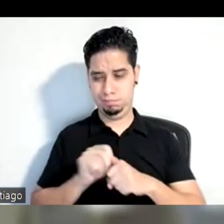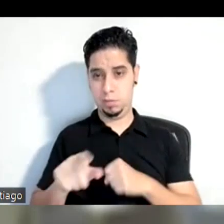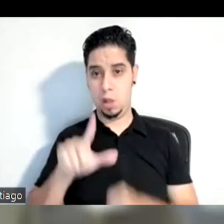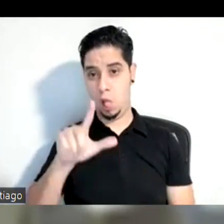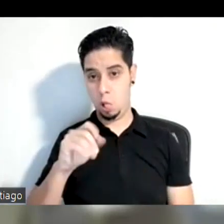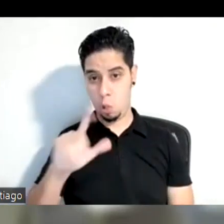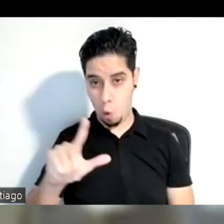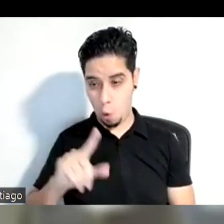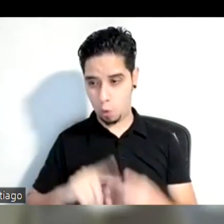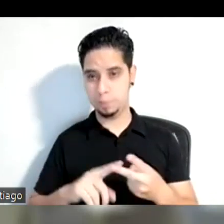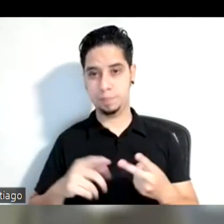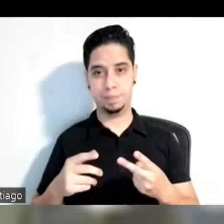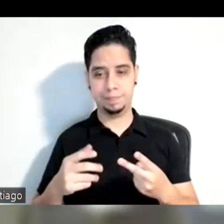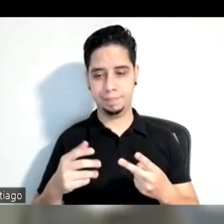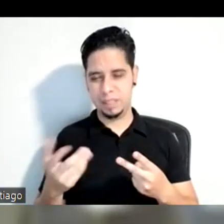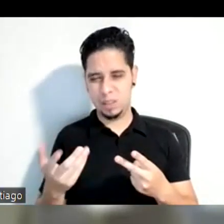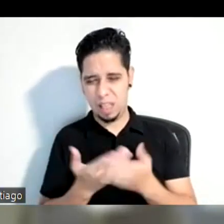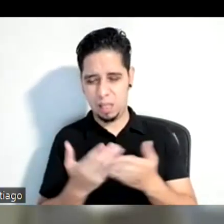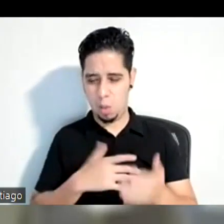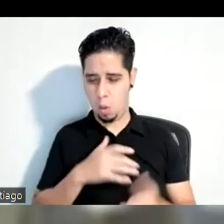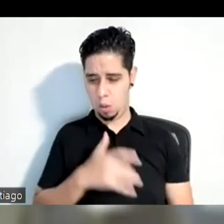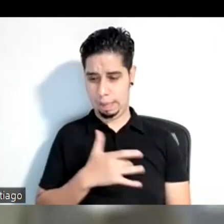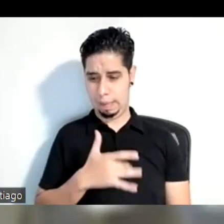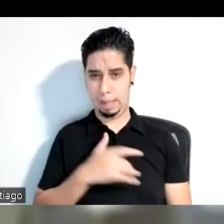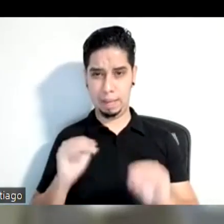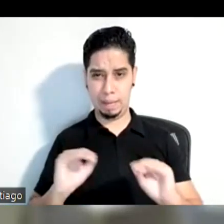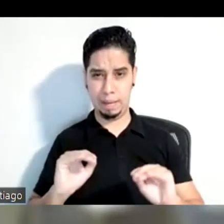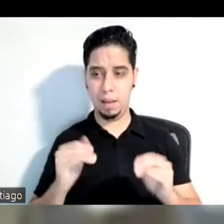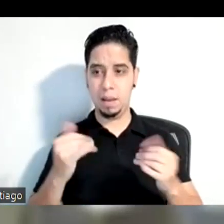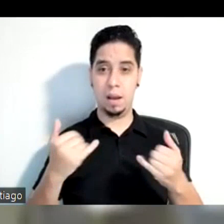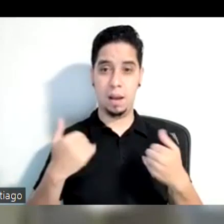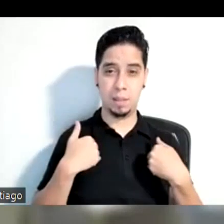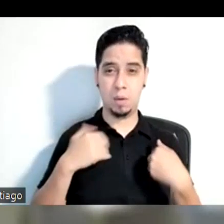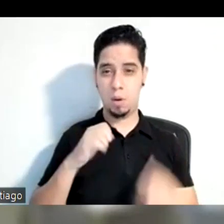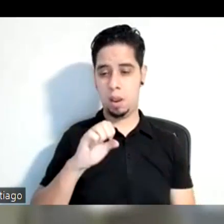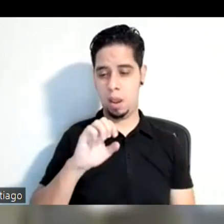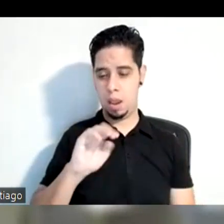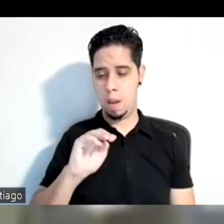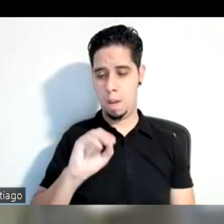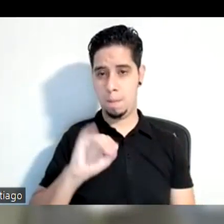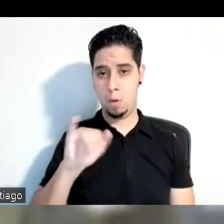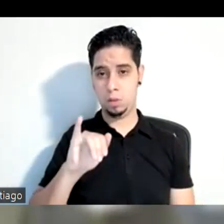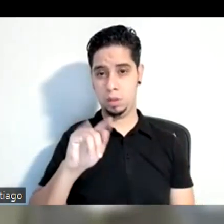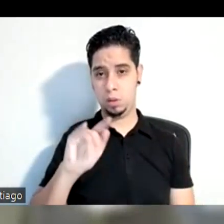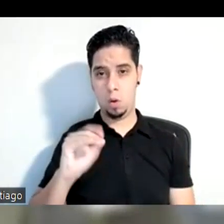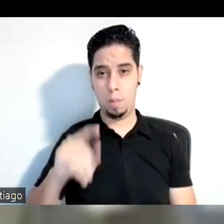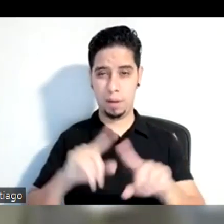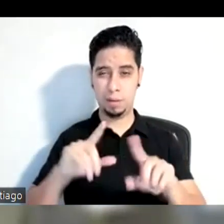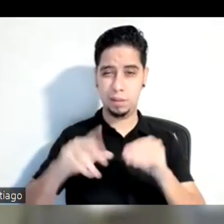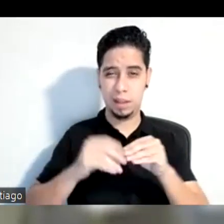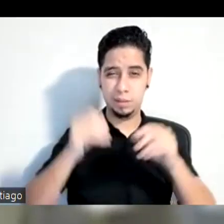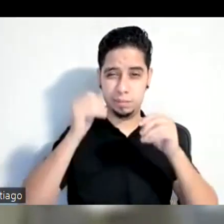eso existía, ¿verdad? Hoy en día tenemos el LOL, las caritas, los emoticons, ¿verdad? Ajá. Para tratar de añadirle